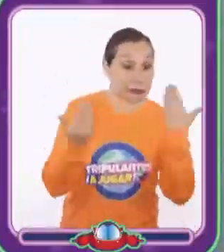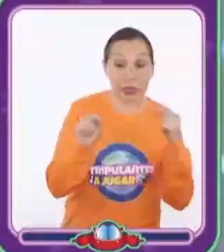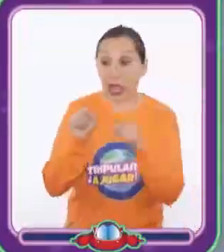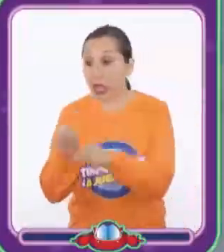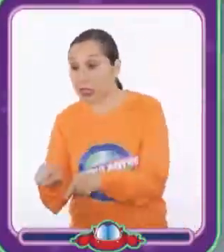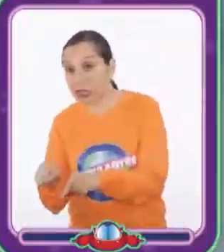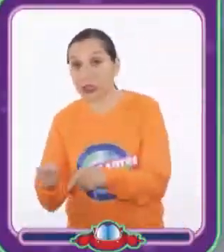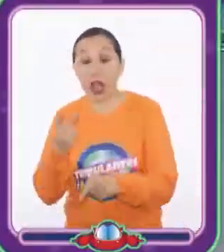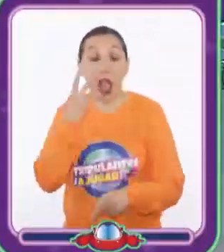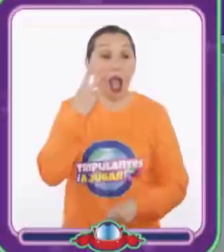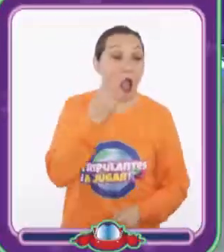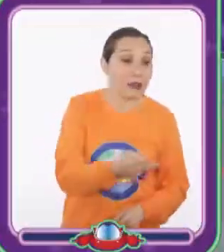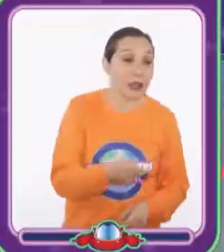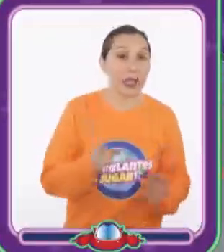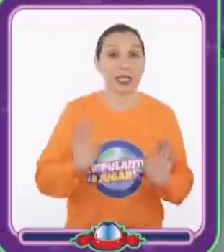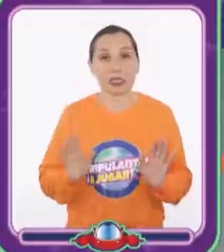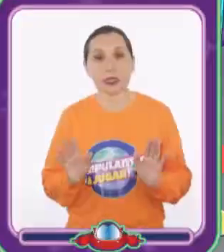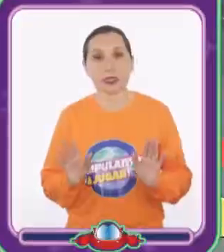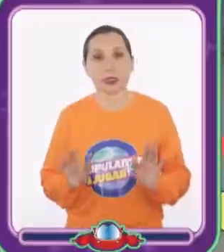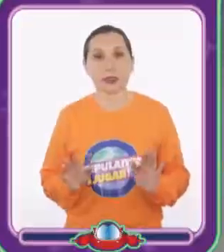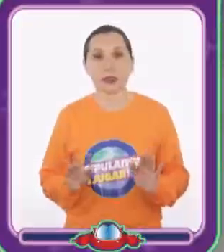aquí, a ver...